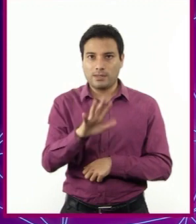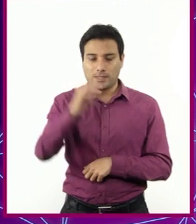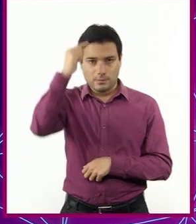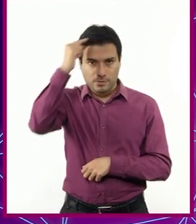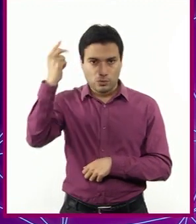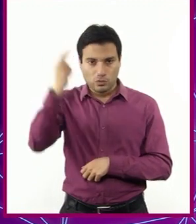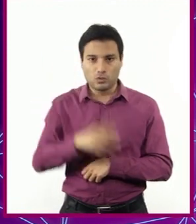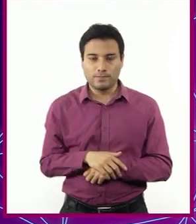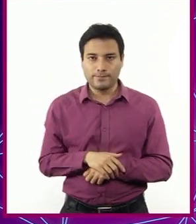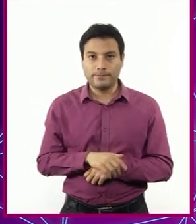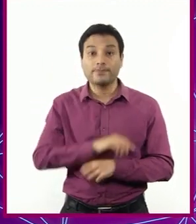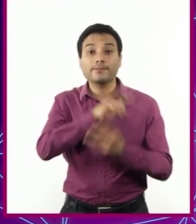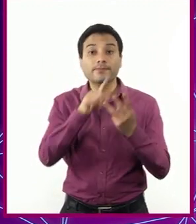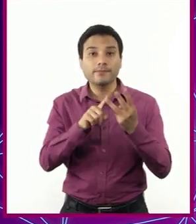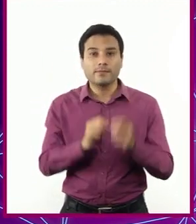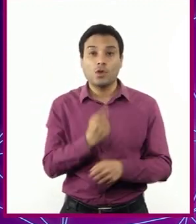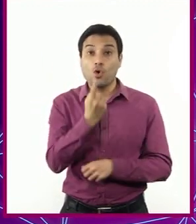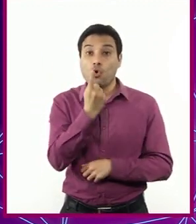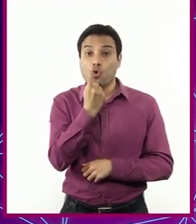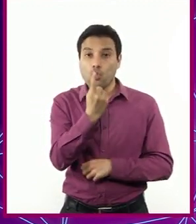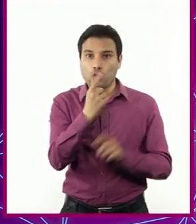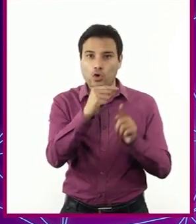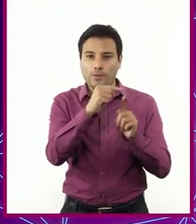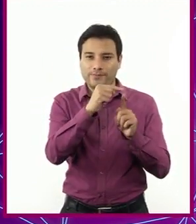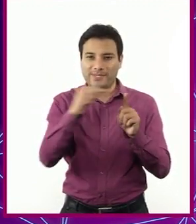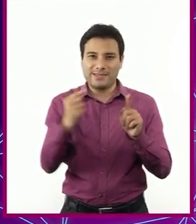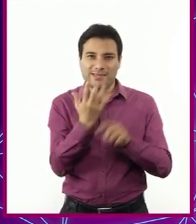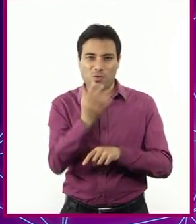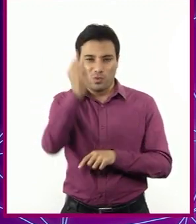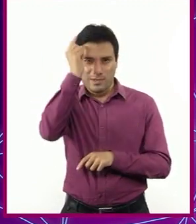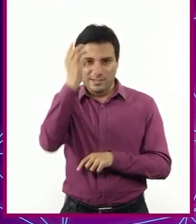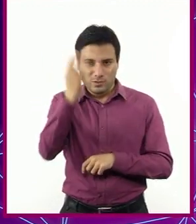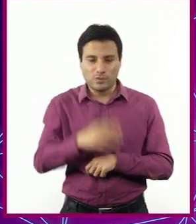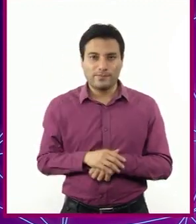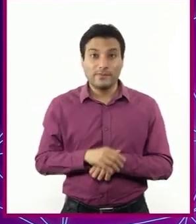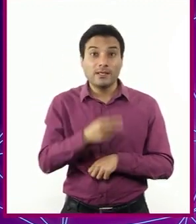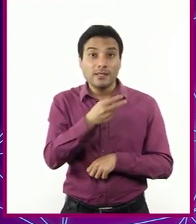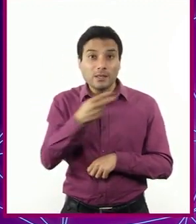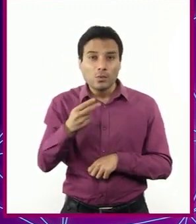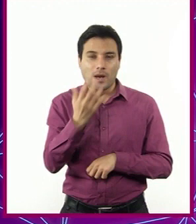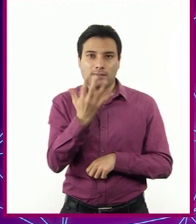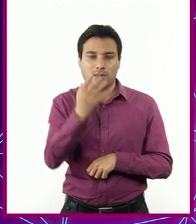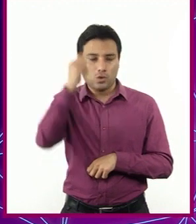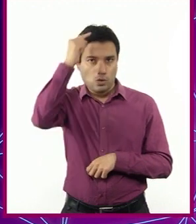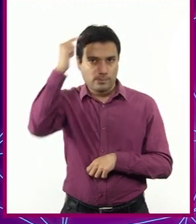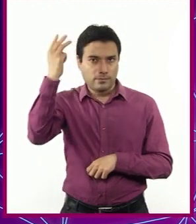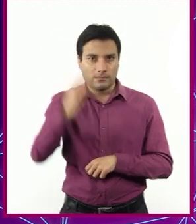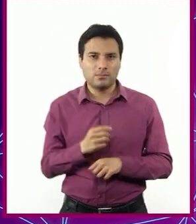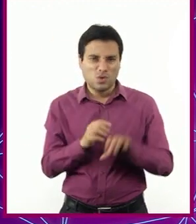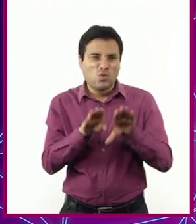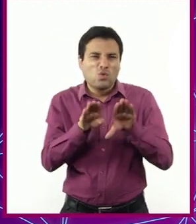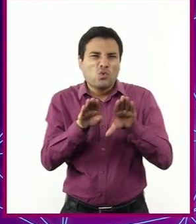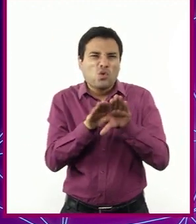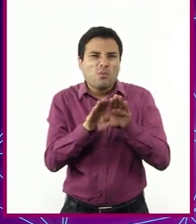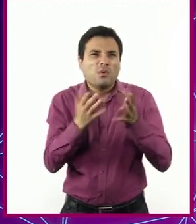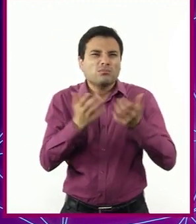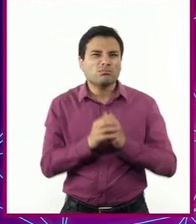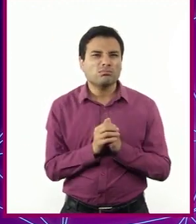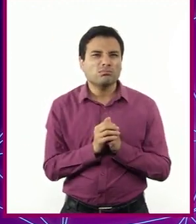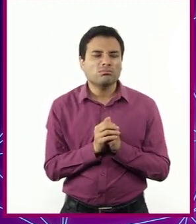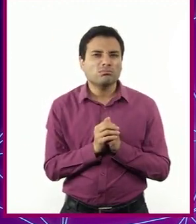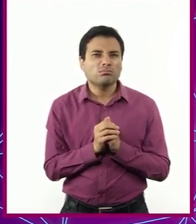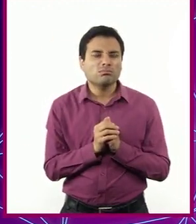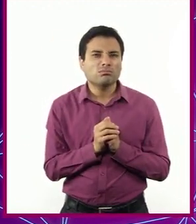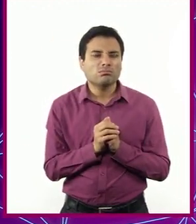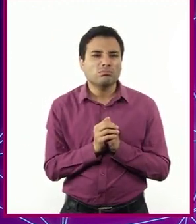es 1/5 al cubo igual a 5 a la 3 negativo. ¿Cómo podemos realizar su generalización?